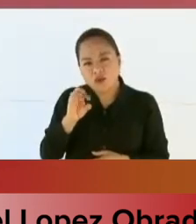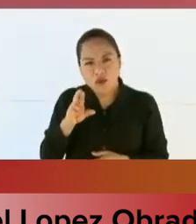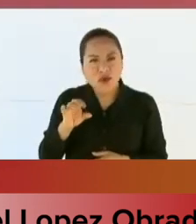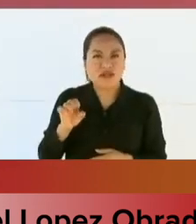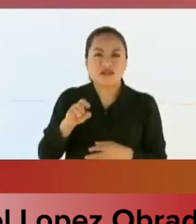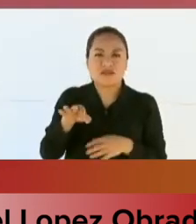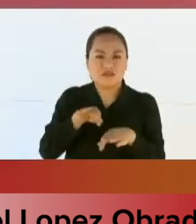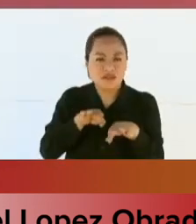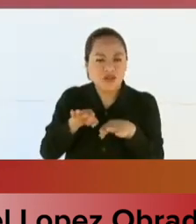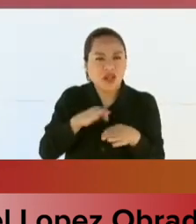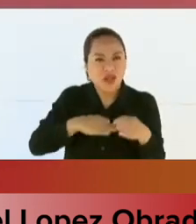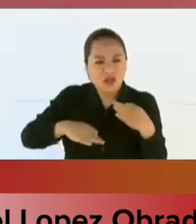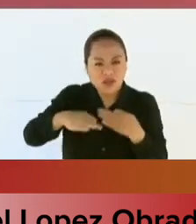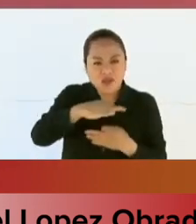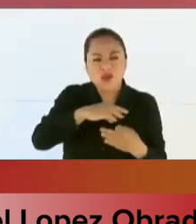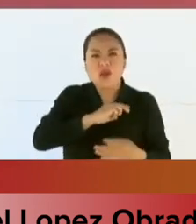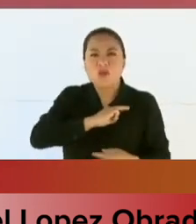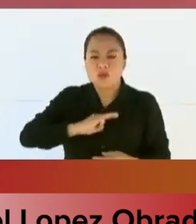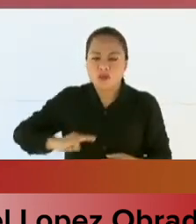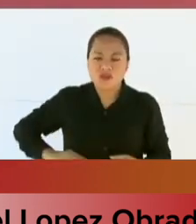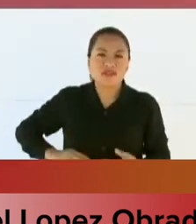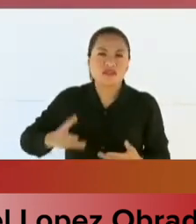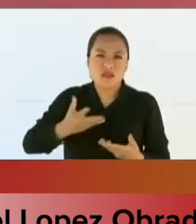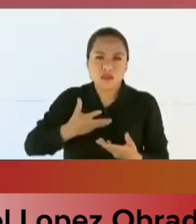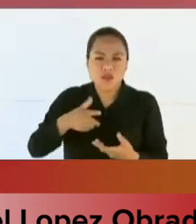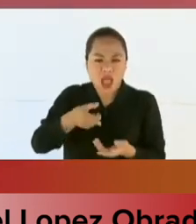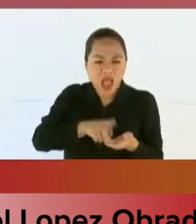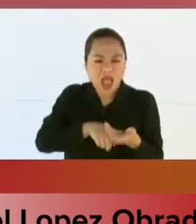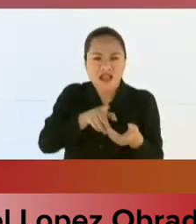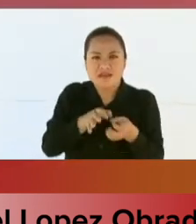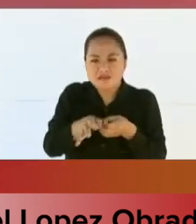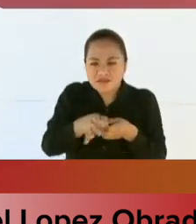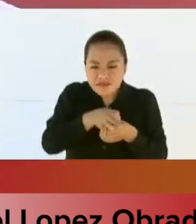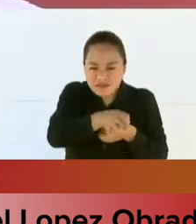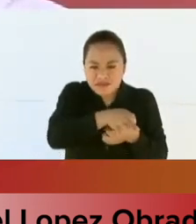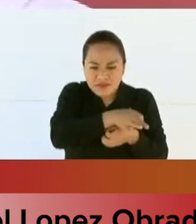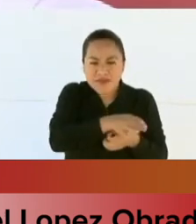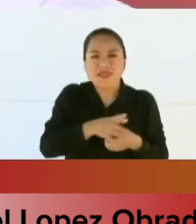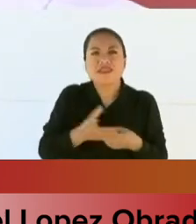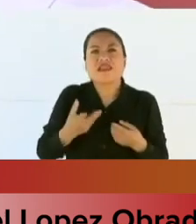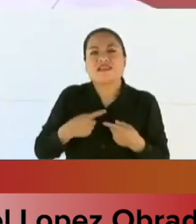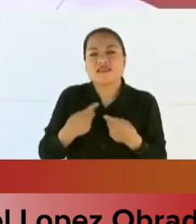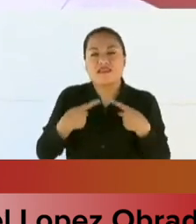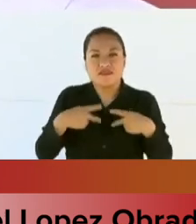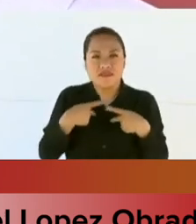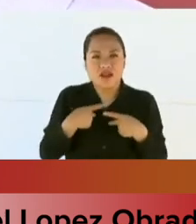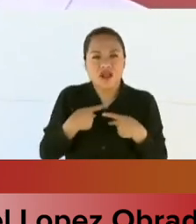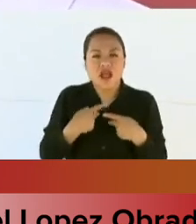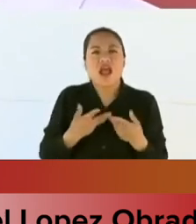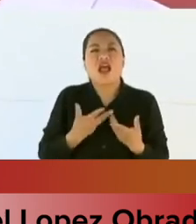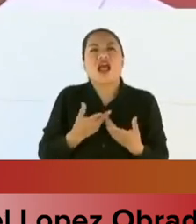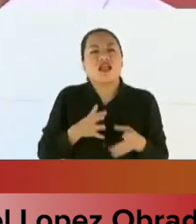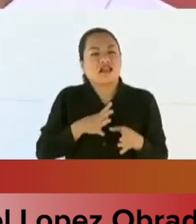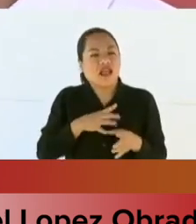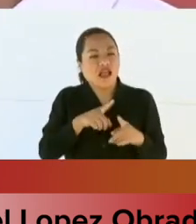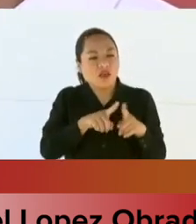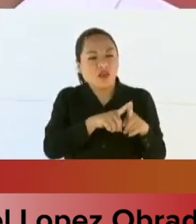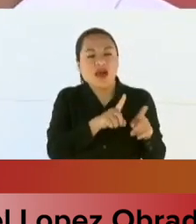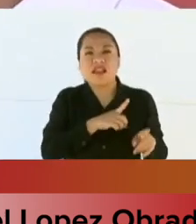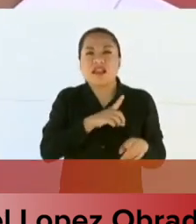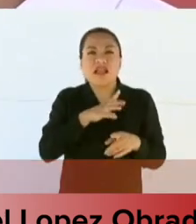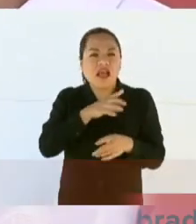de los consejos municipales, también a las autoridades delegacionales,